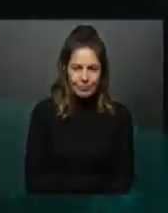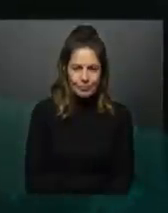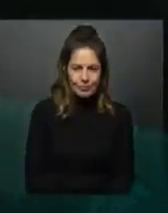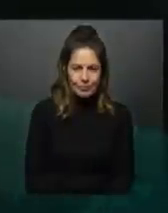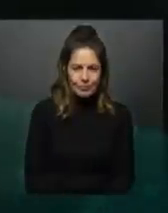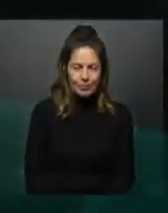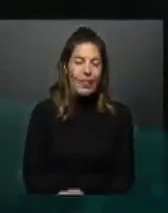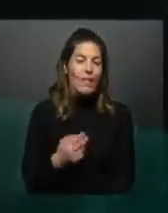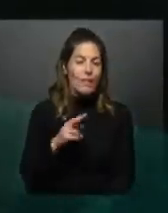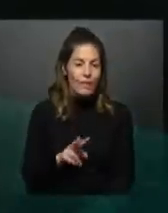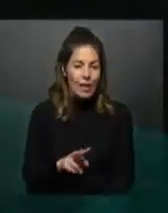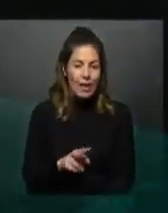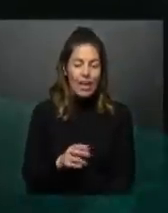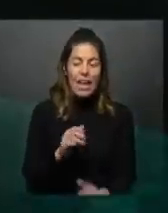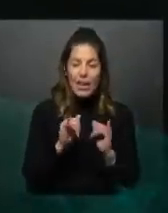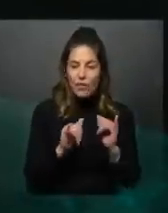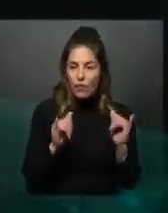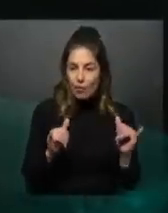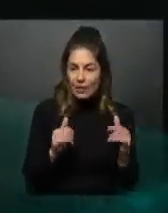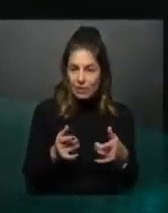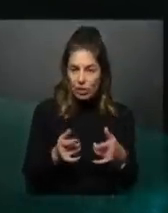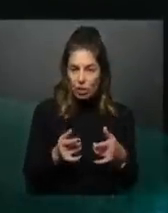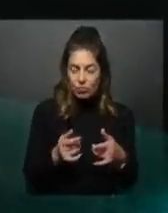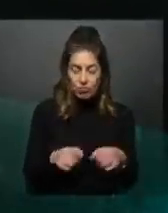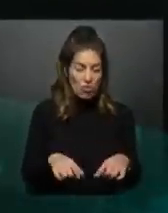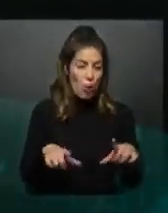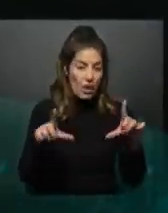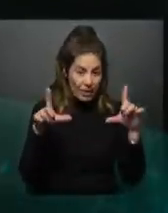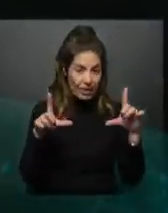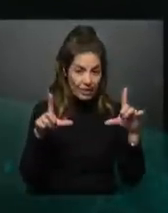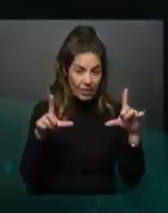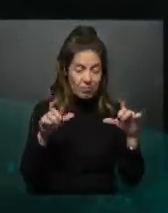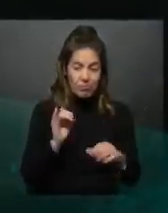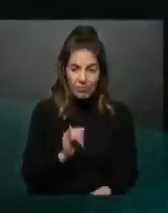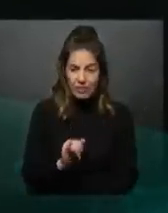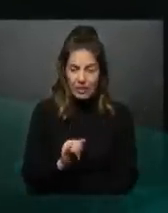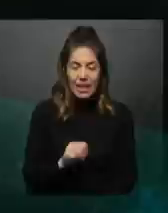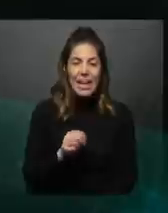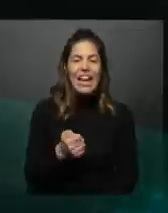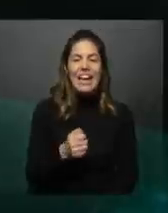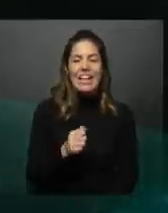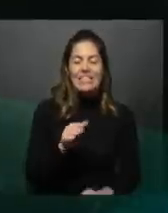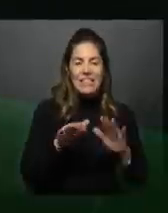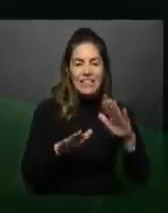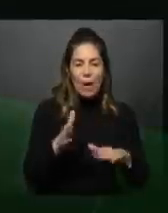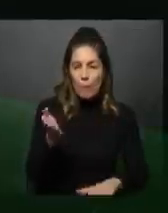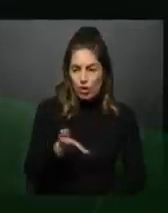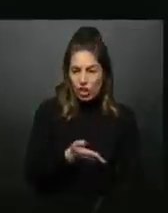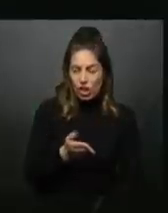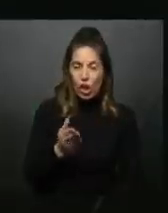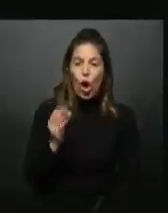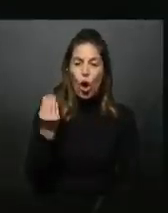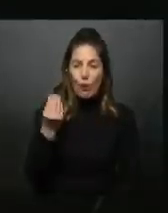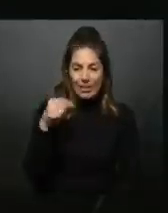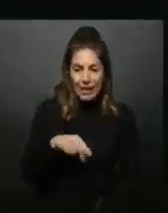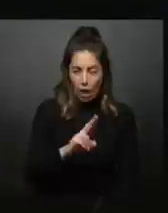pero ustedes un dato bien bueno sorprendente por lo menos Sí llamativo porque casi 10% de los jóvenes en nuestro